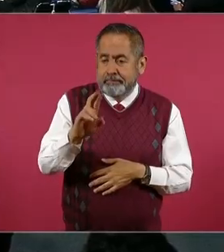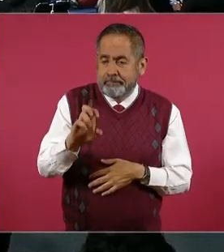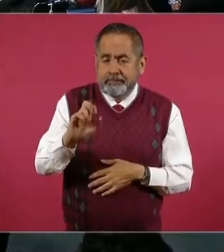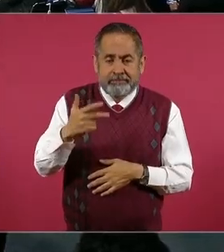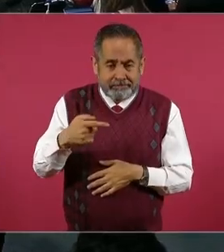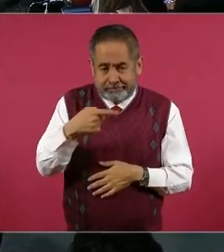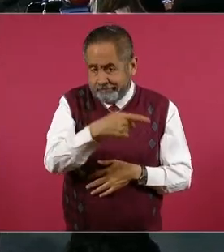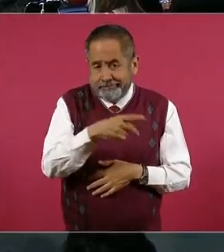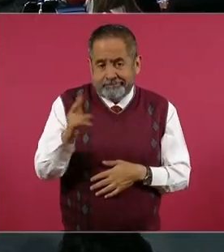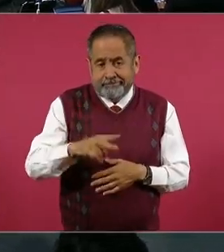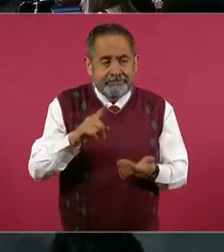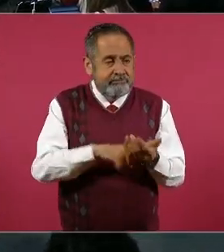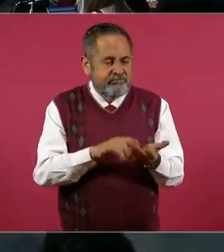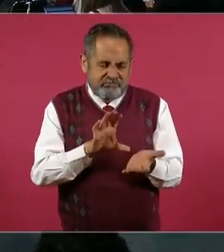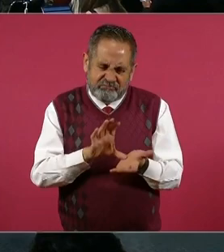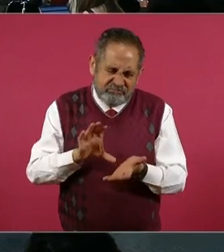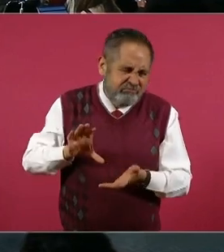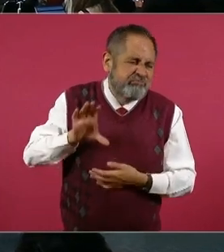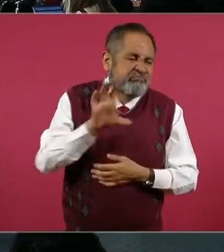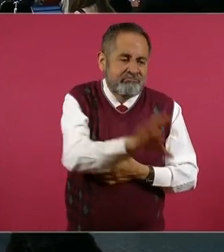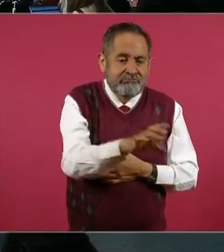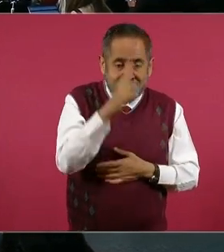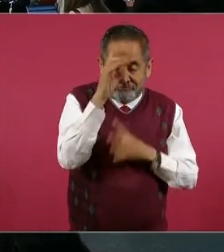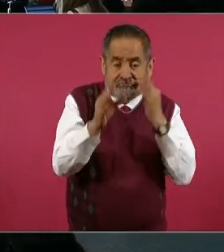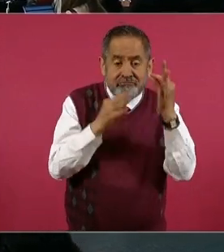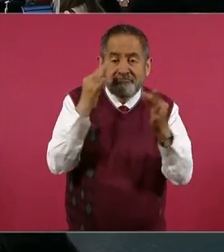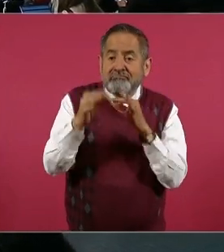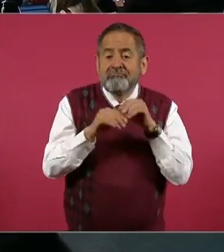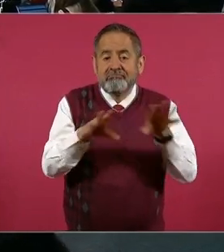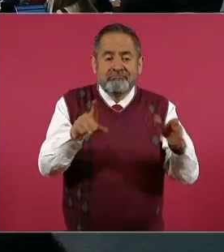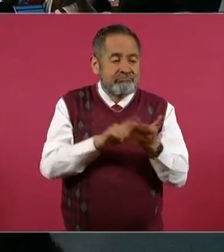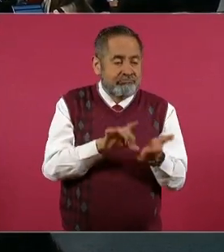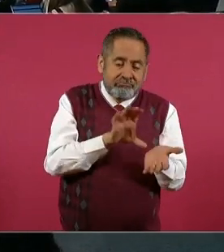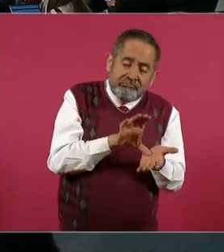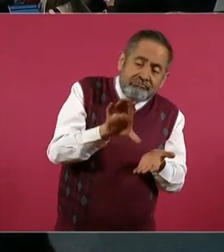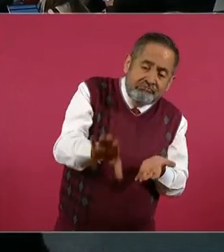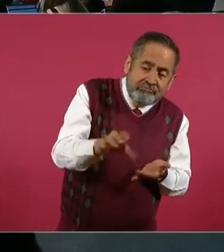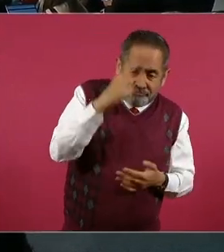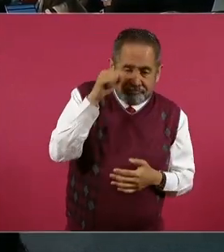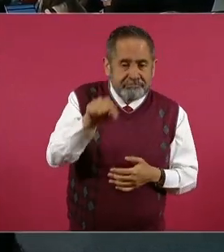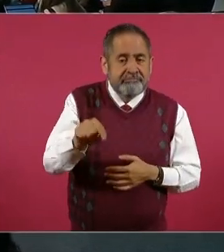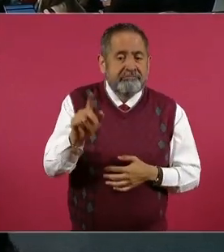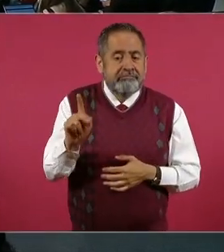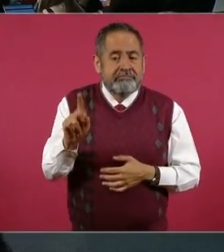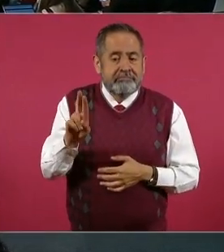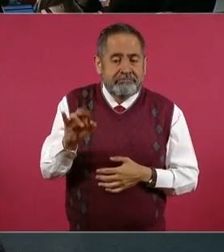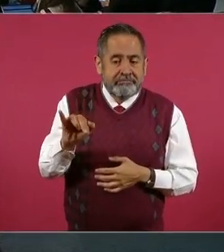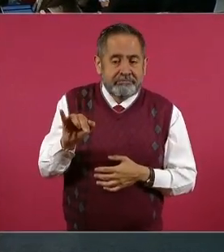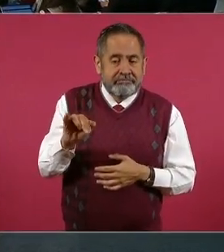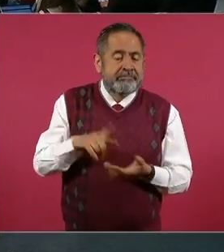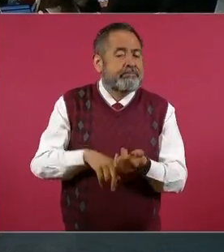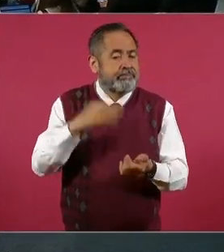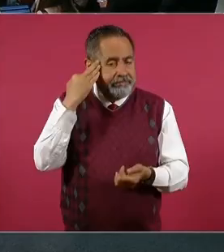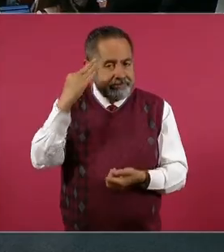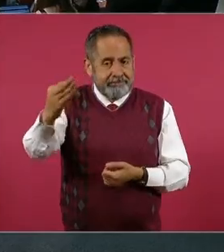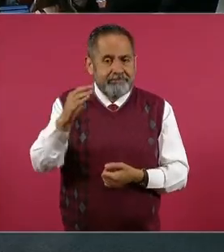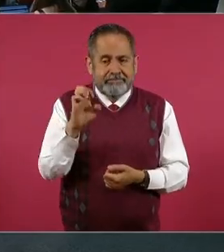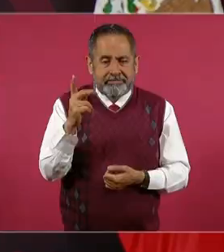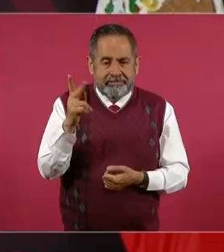le había entregado dinero al PRI en la campaña de Peña.